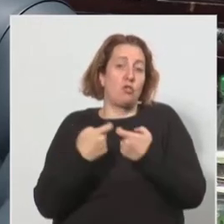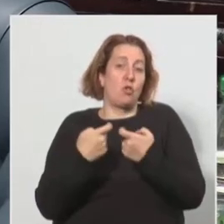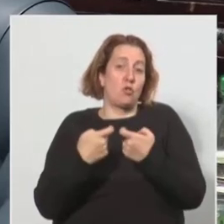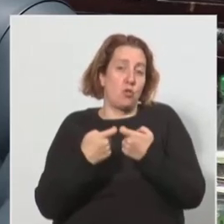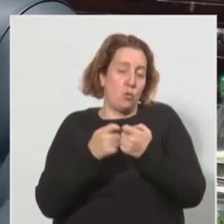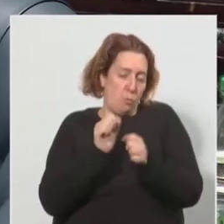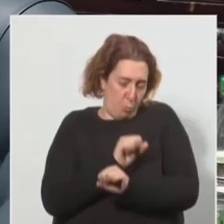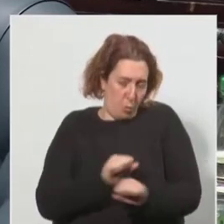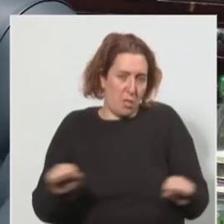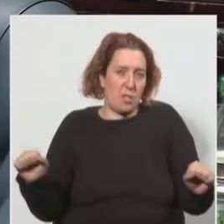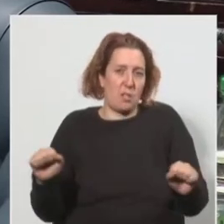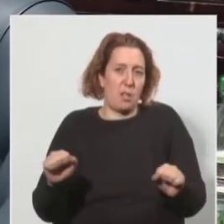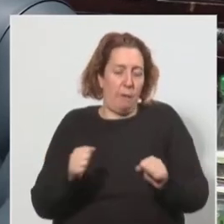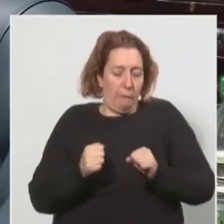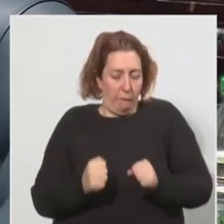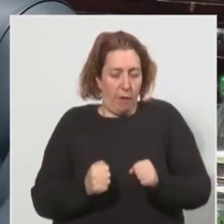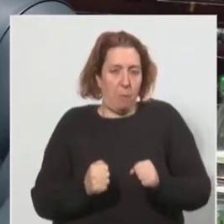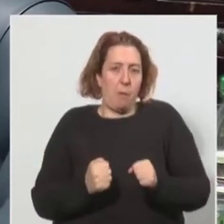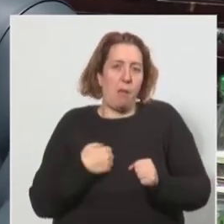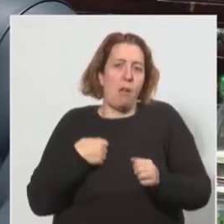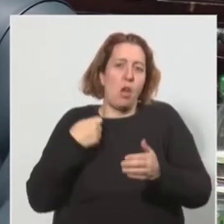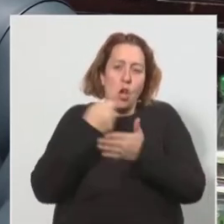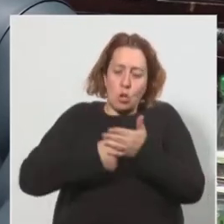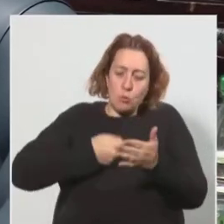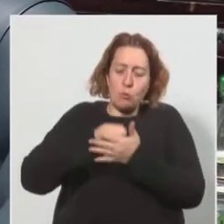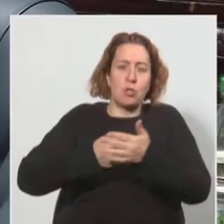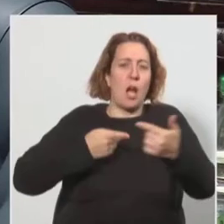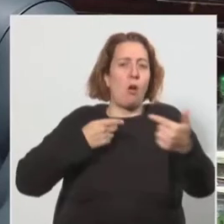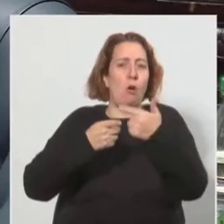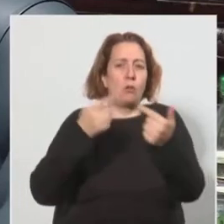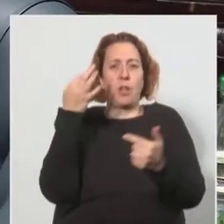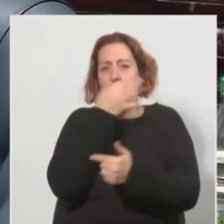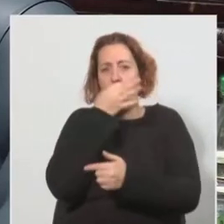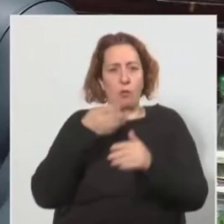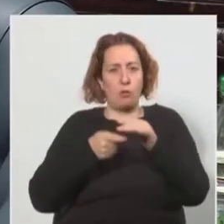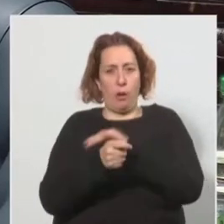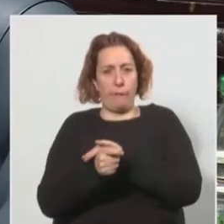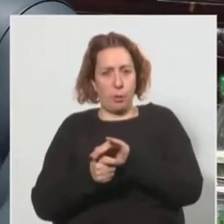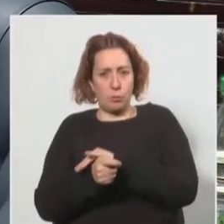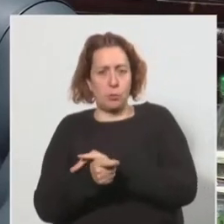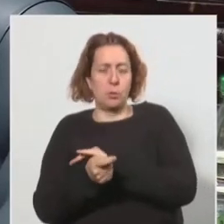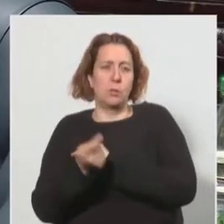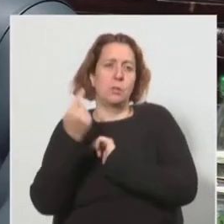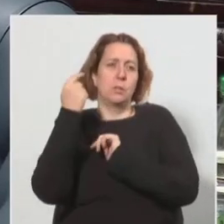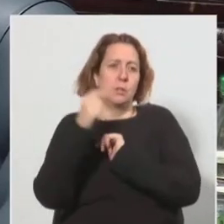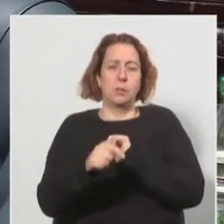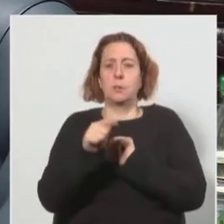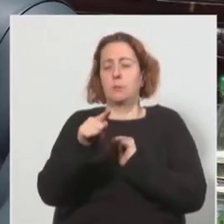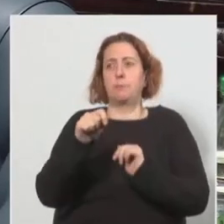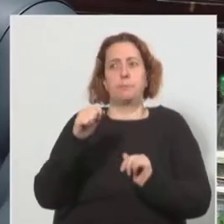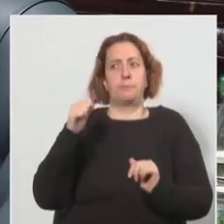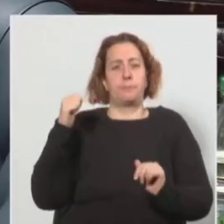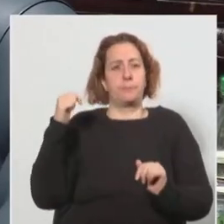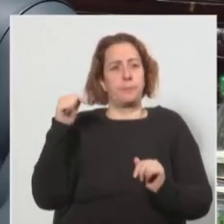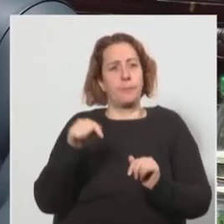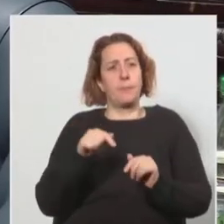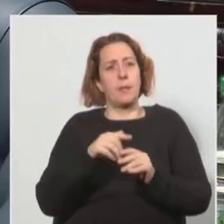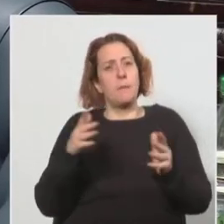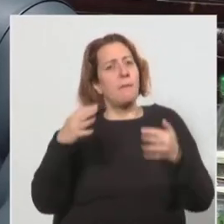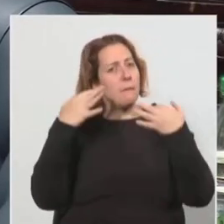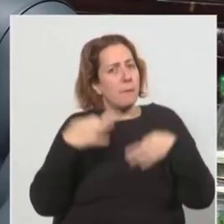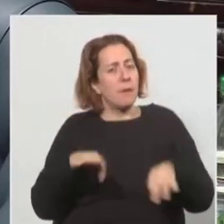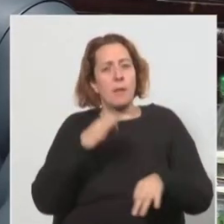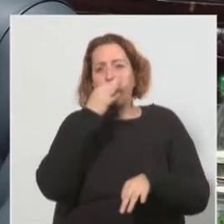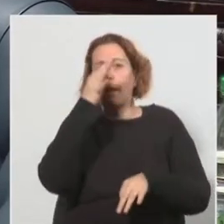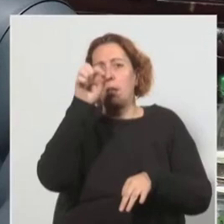firme en la lucha contra el narcotráfico. Ese talante de la comunidad internacional lo escuché